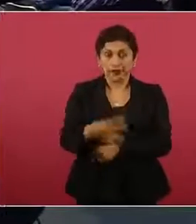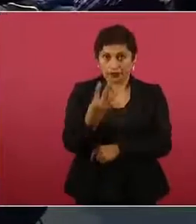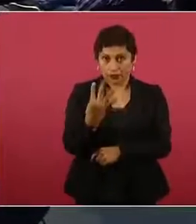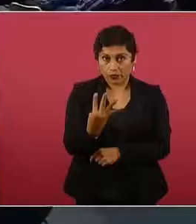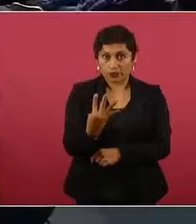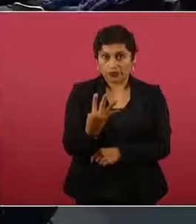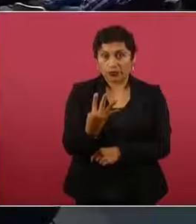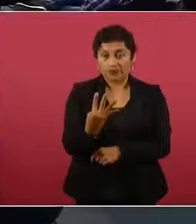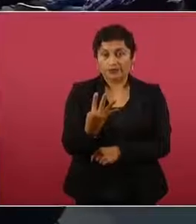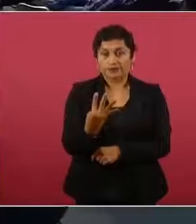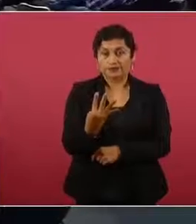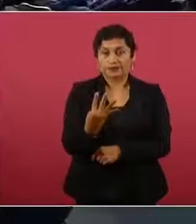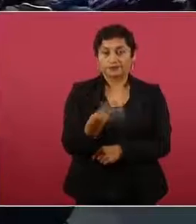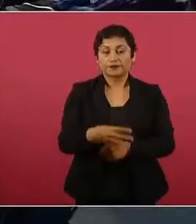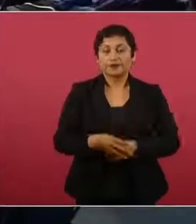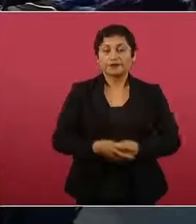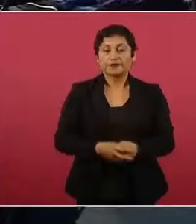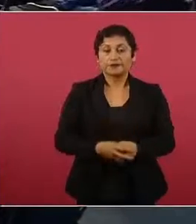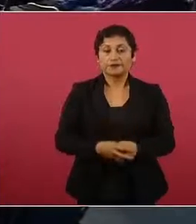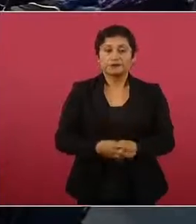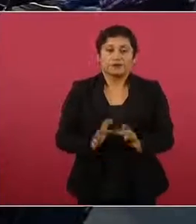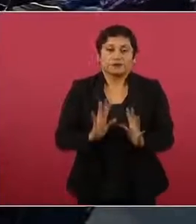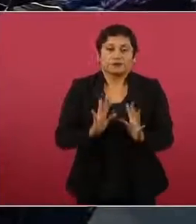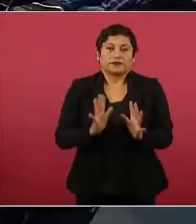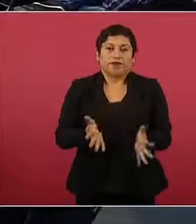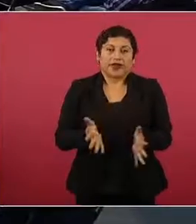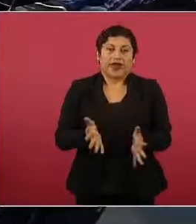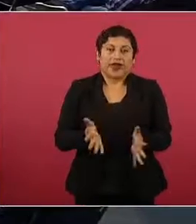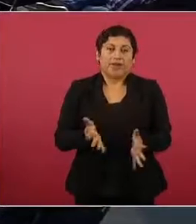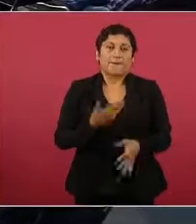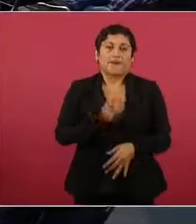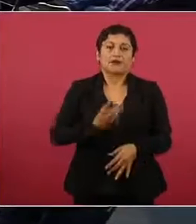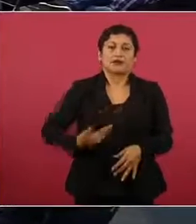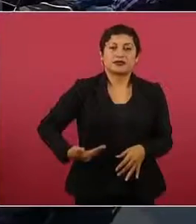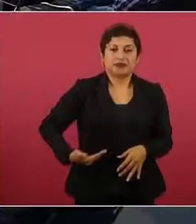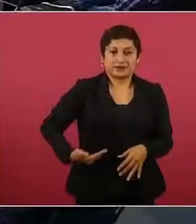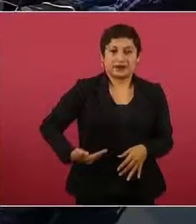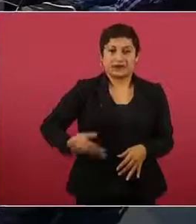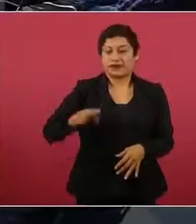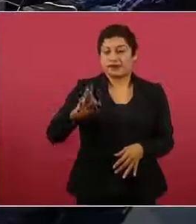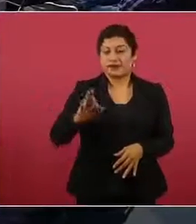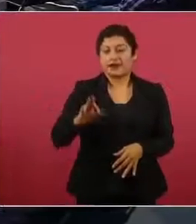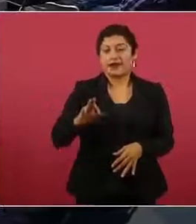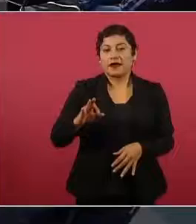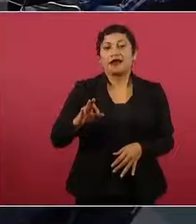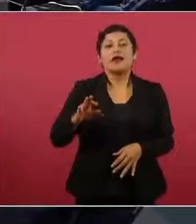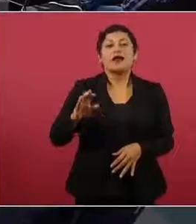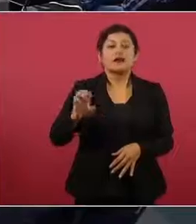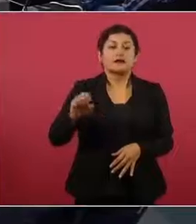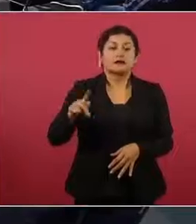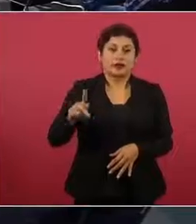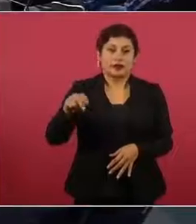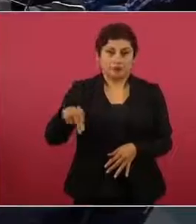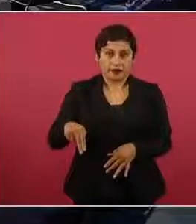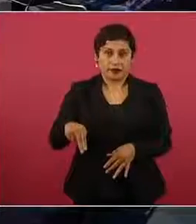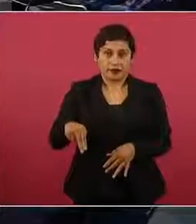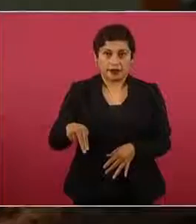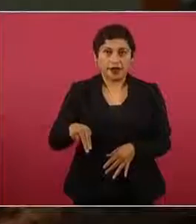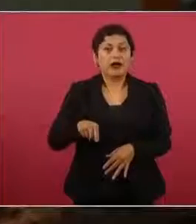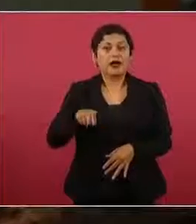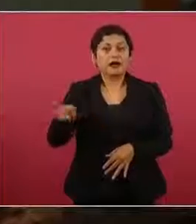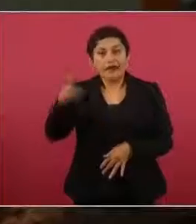ya con la presidencia de Peña Nieto, el director, no recuerdo su